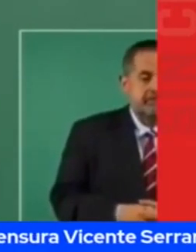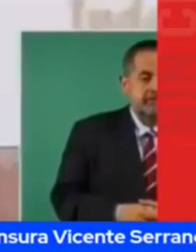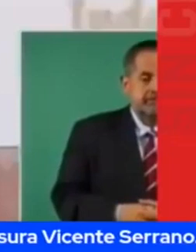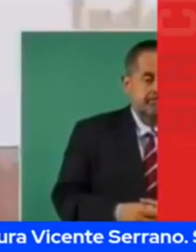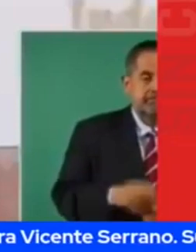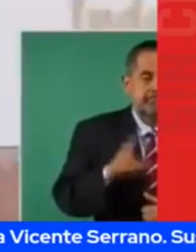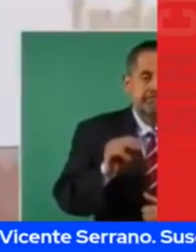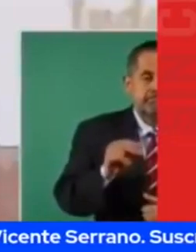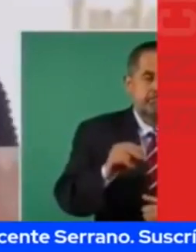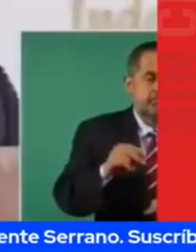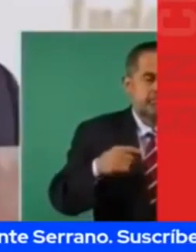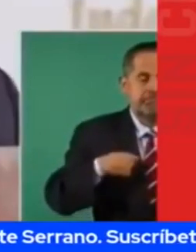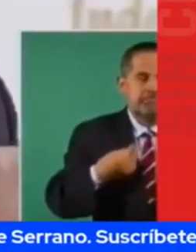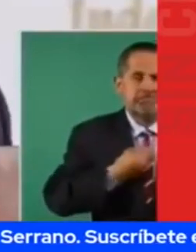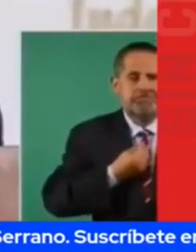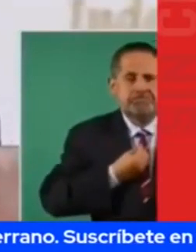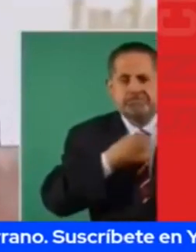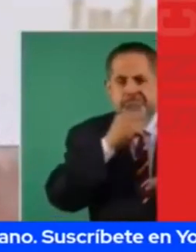No hubiese yo resistido.